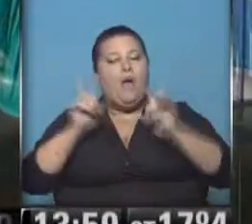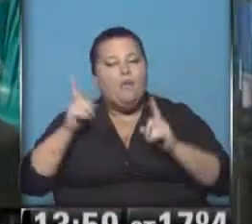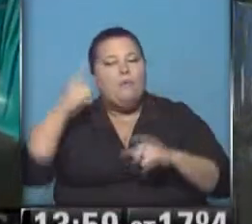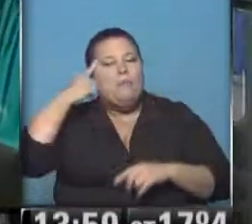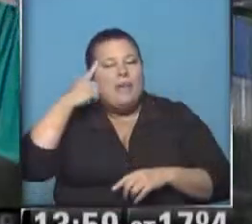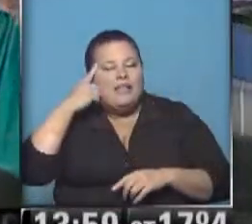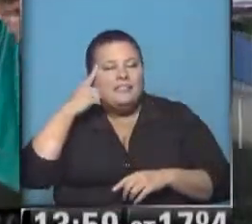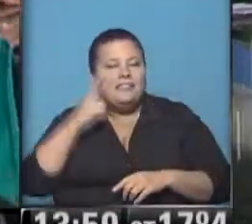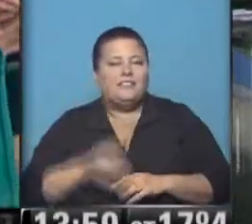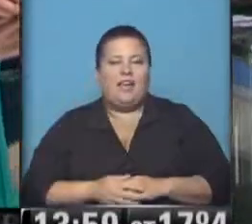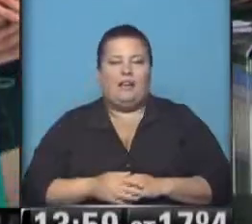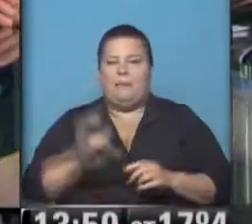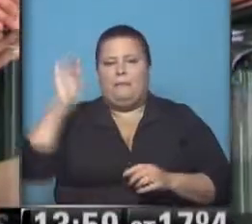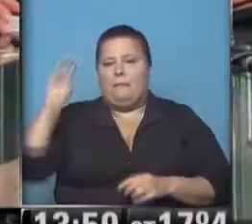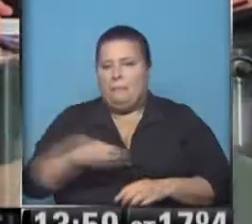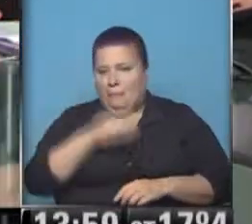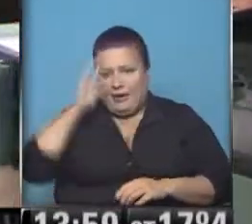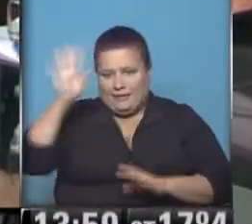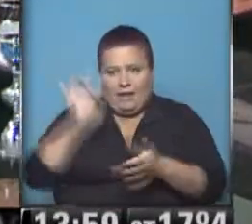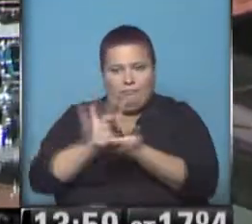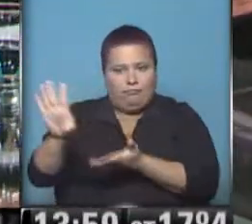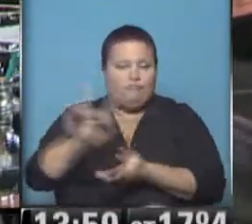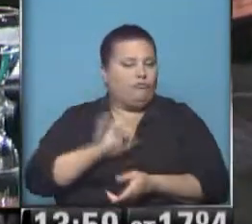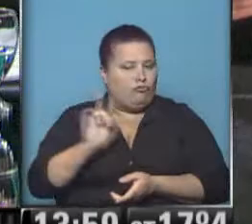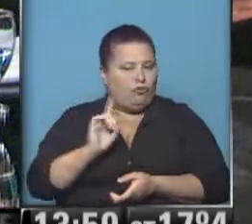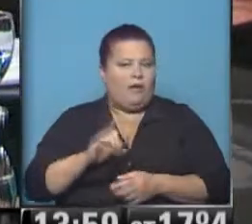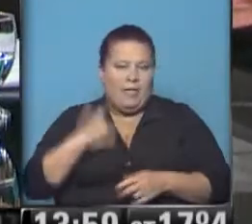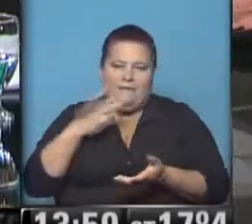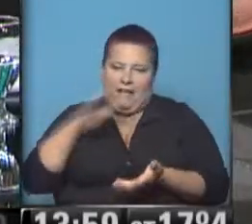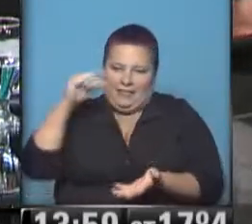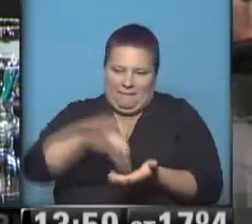pensaban que perdiendo Argentina quedaba eliminado, pero no. Hay un paso más. Exacto. Bueno.